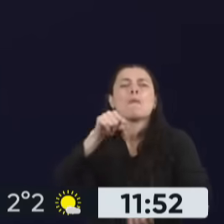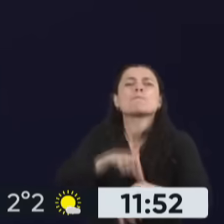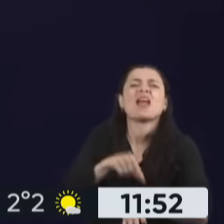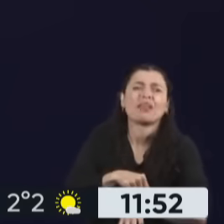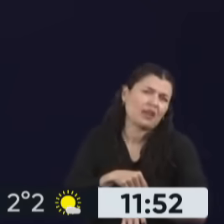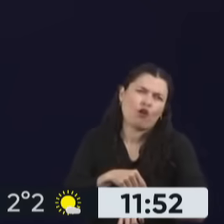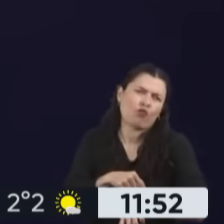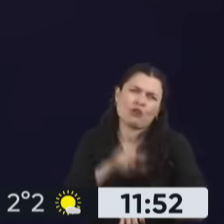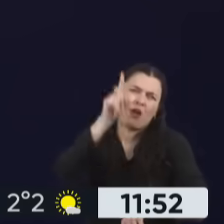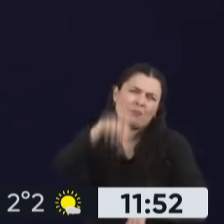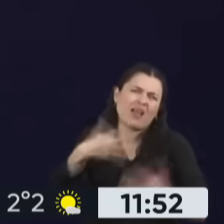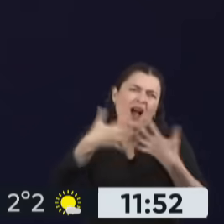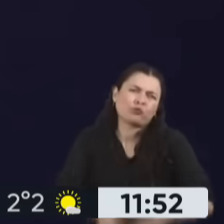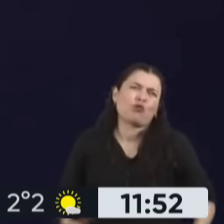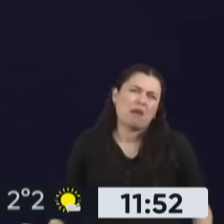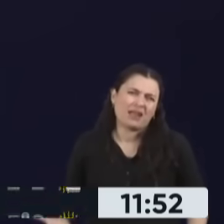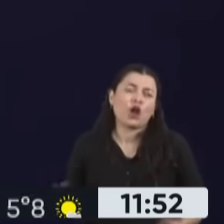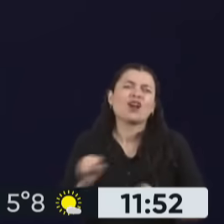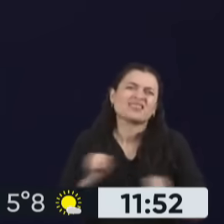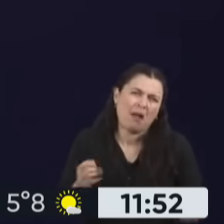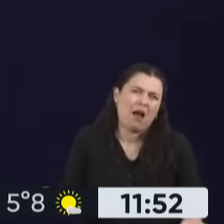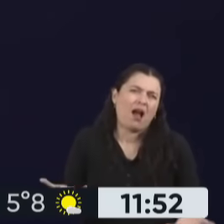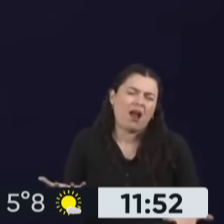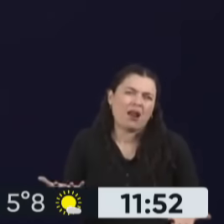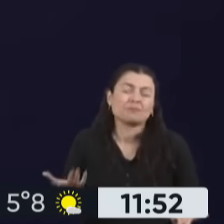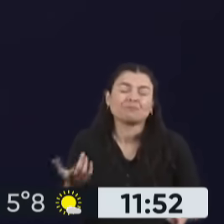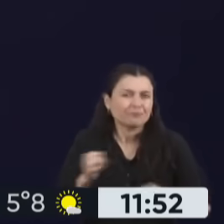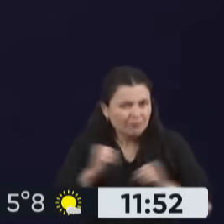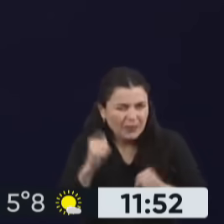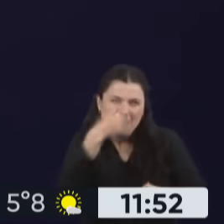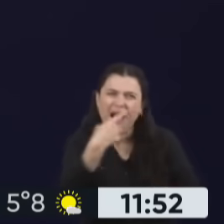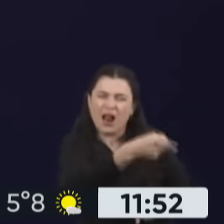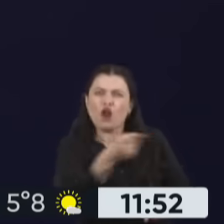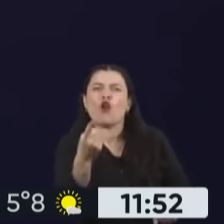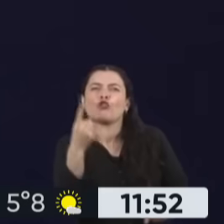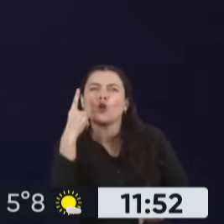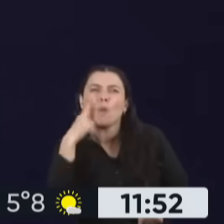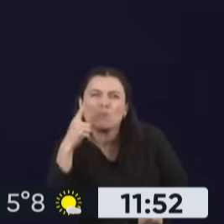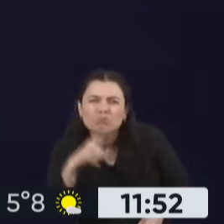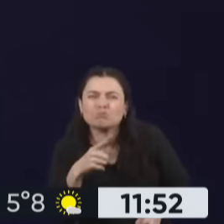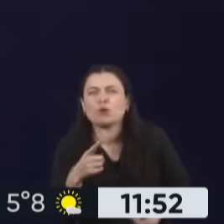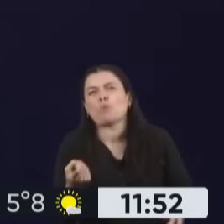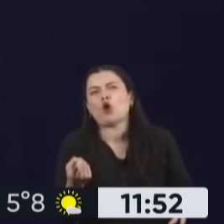es malicioso, mezquino y por sobre todo muy injusto.